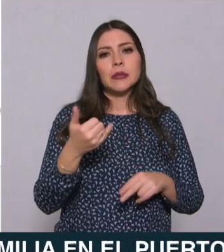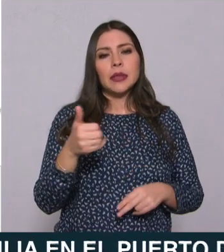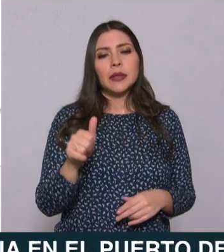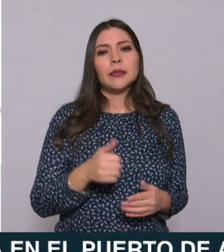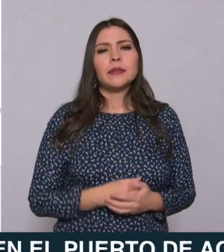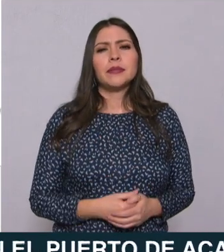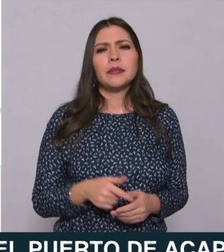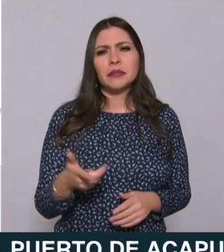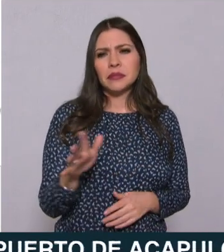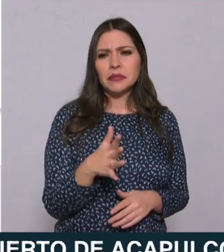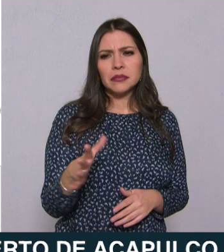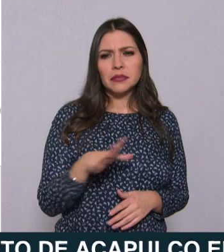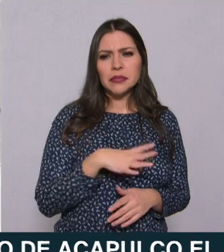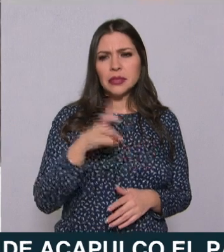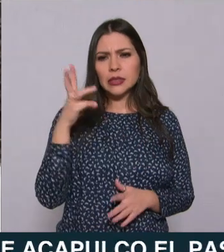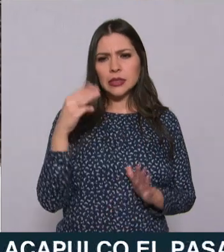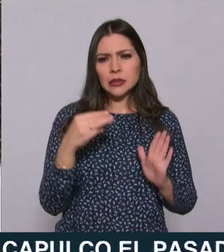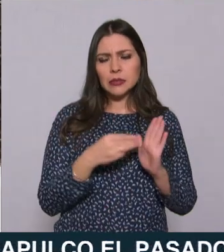alrededor de